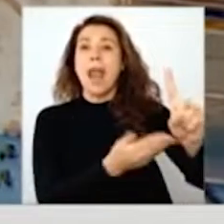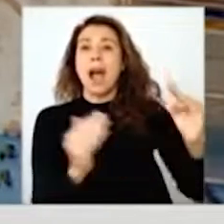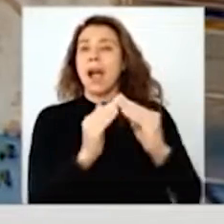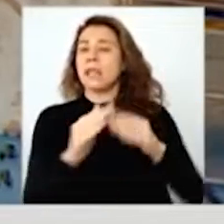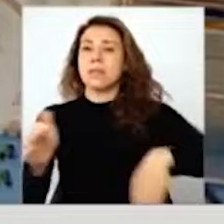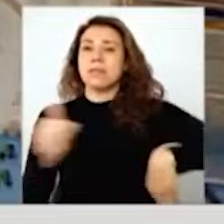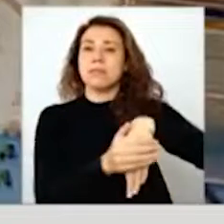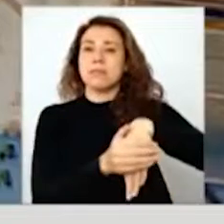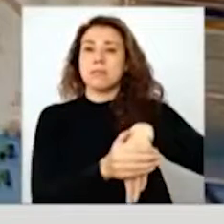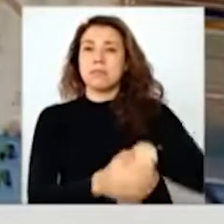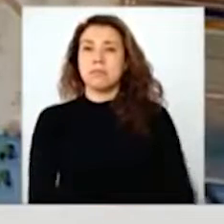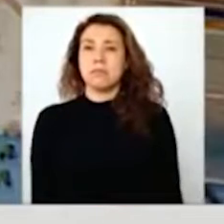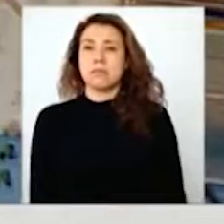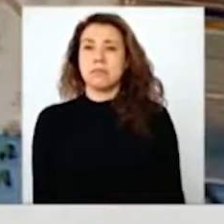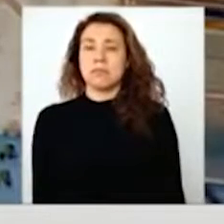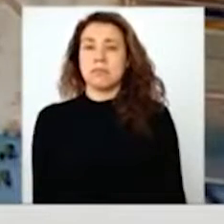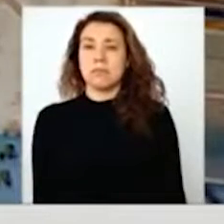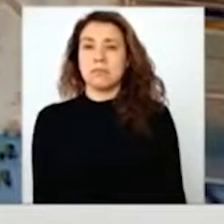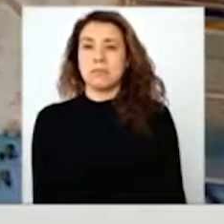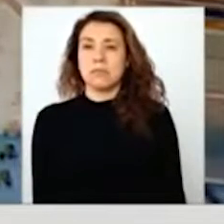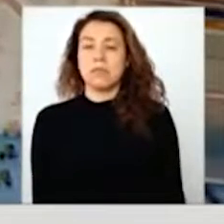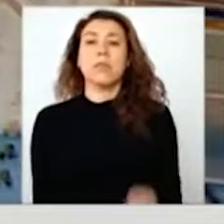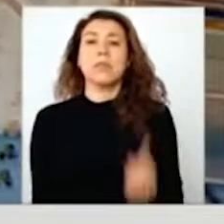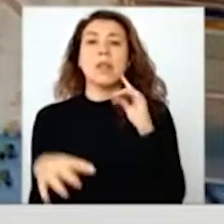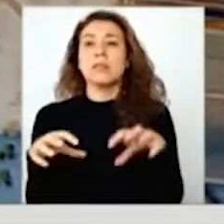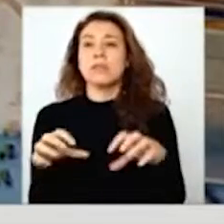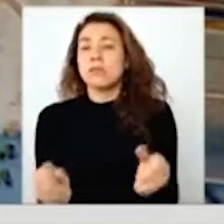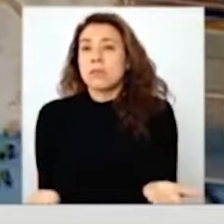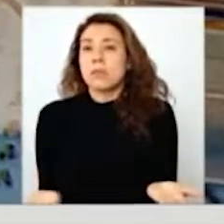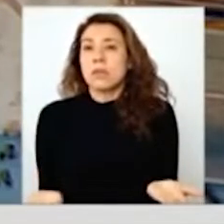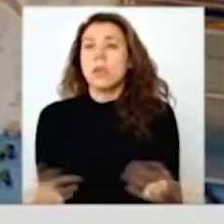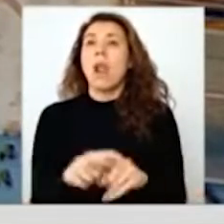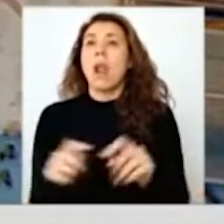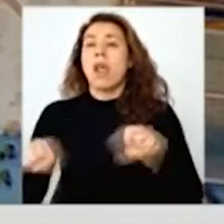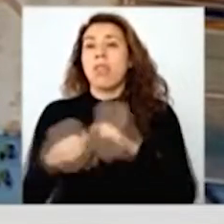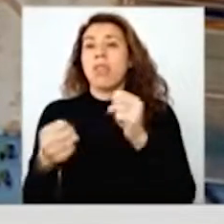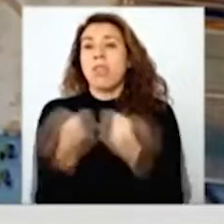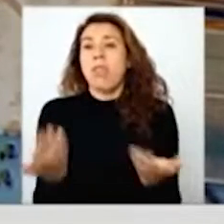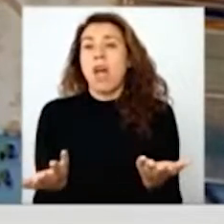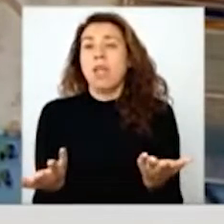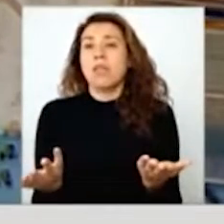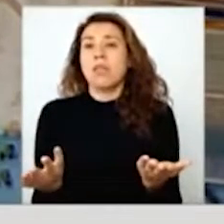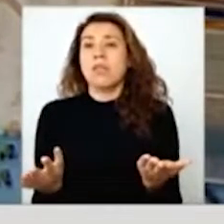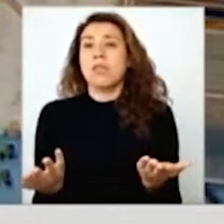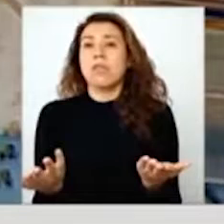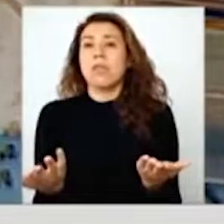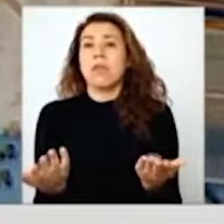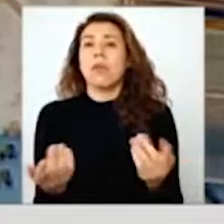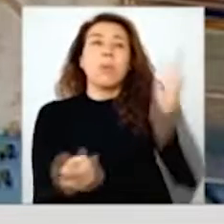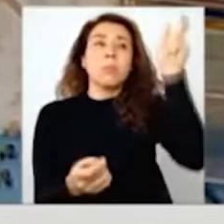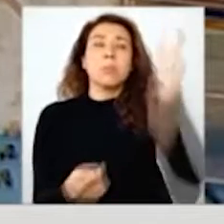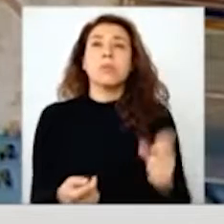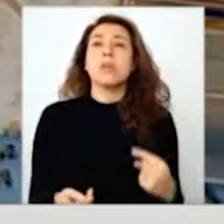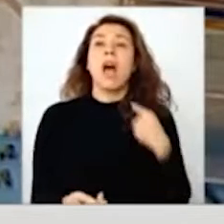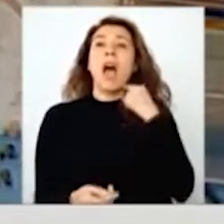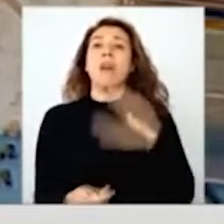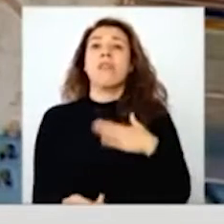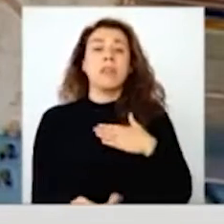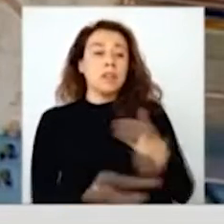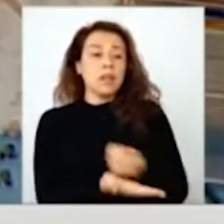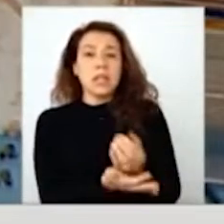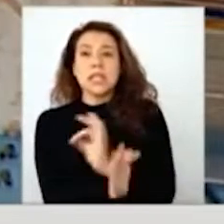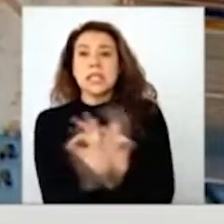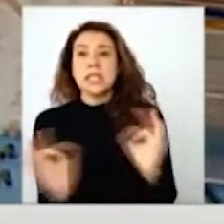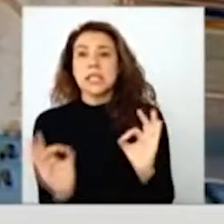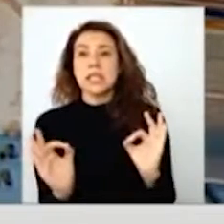está mal usando y que está generando un grave daño un perjuicio a esta persona al dueño de la vivienda también